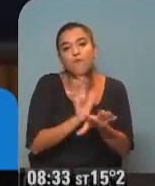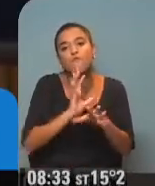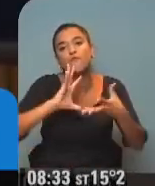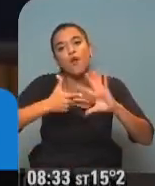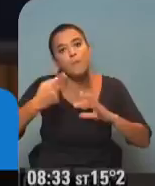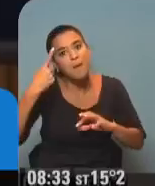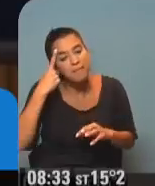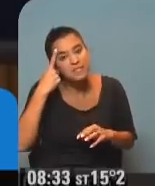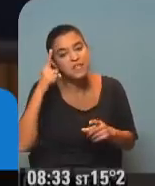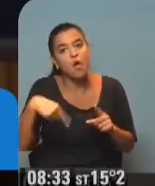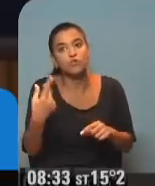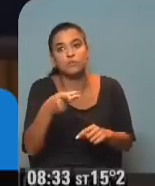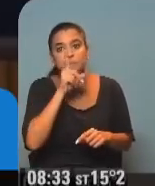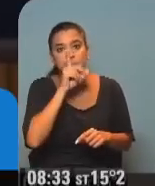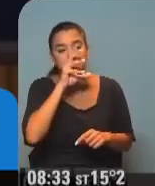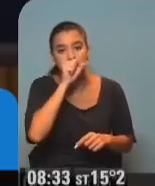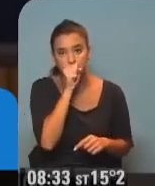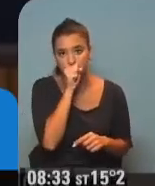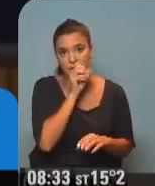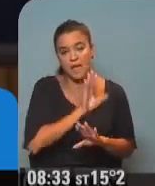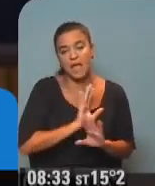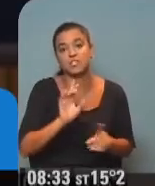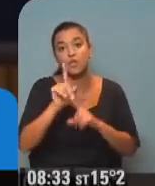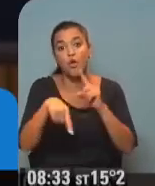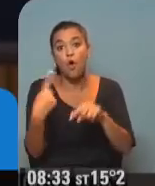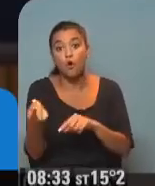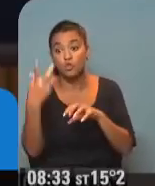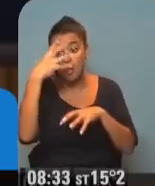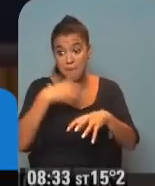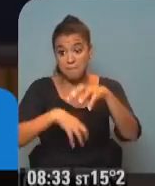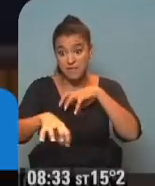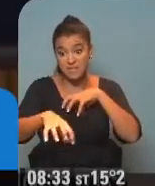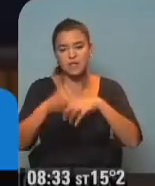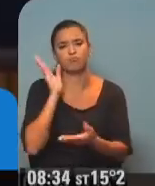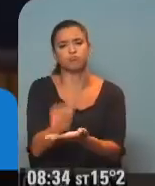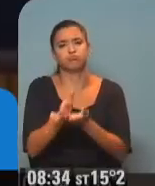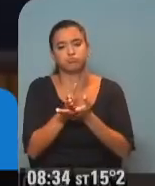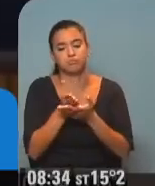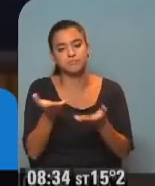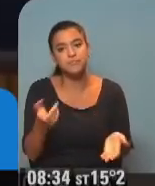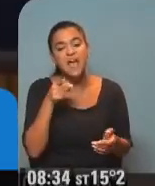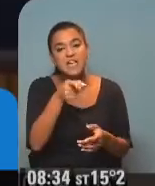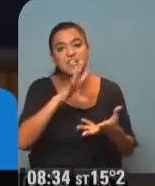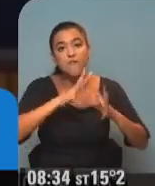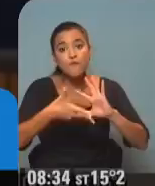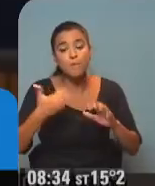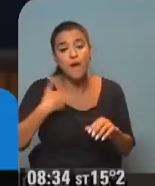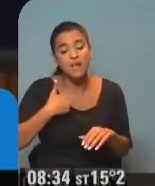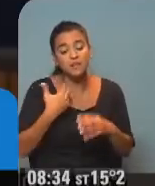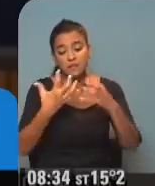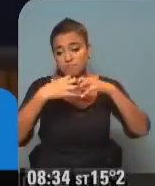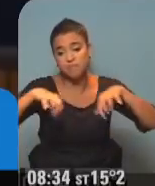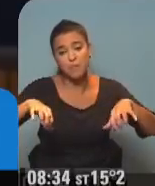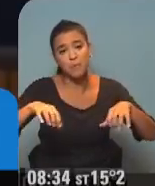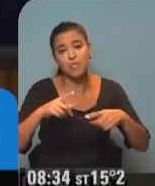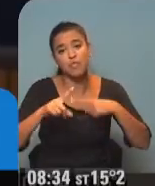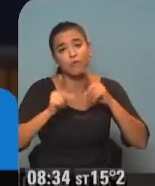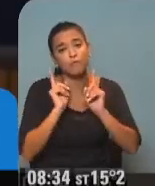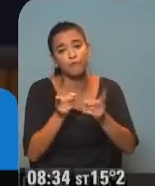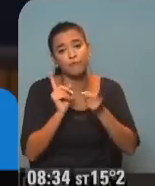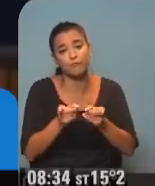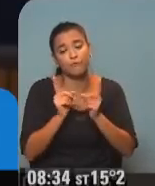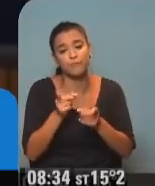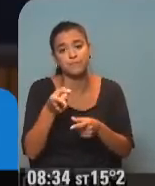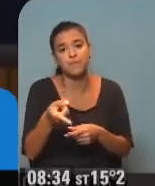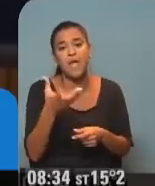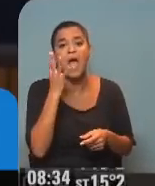pensar, el otro se calla en las condenas. Cuando el otro simpatiza, condena. Y de esta manera en la Argentina seguimos divididos en este tipo de cuestiones también.